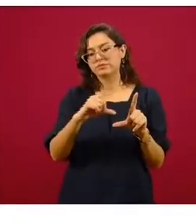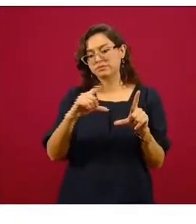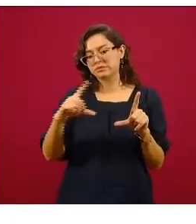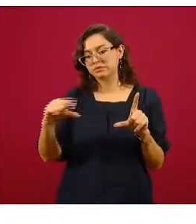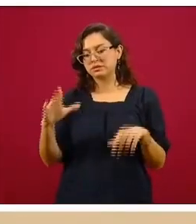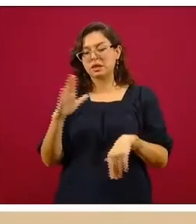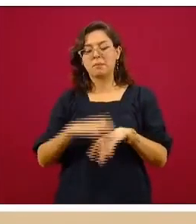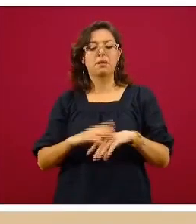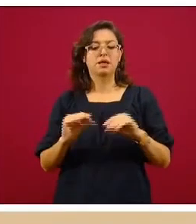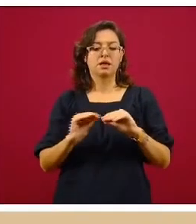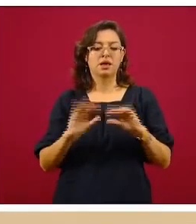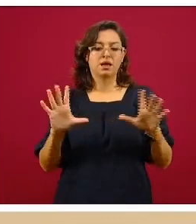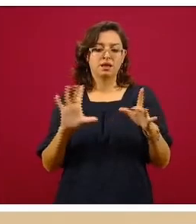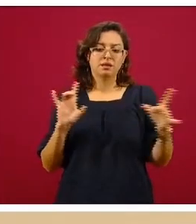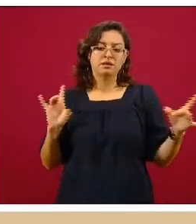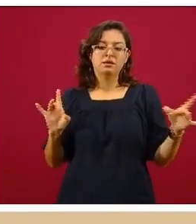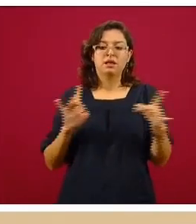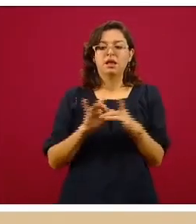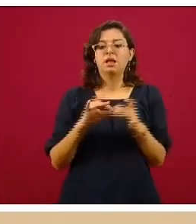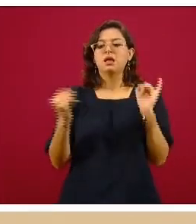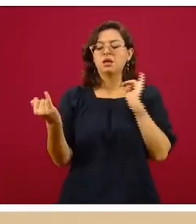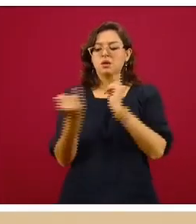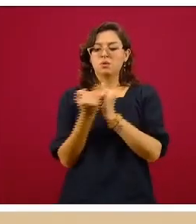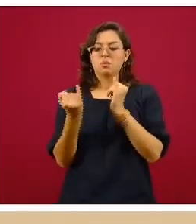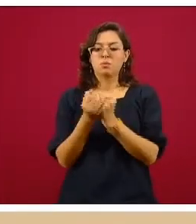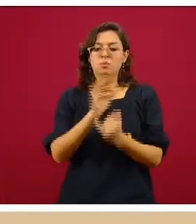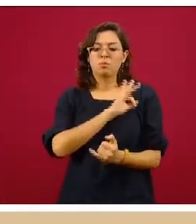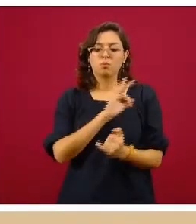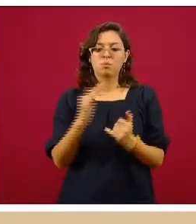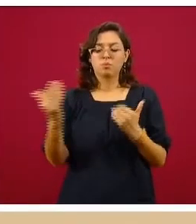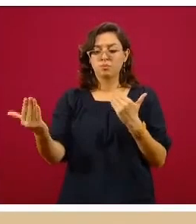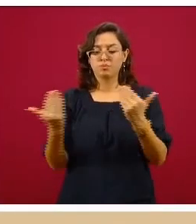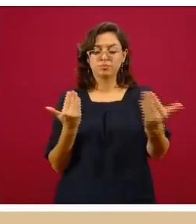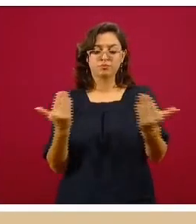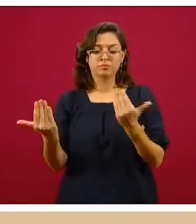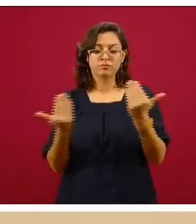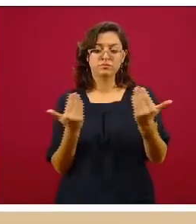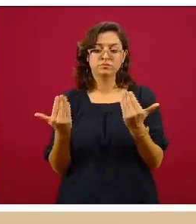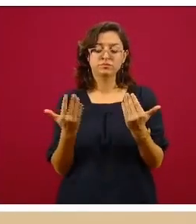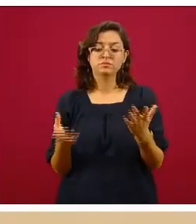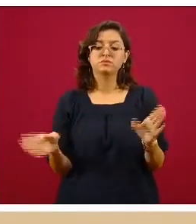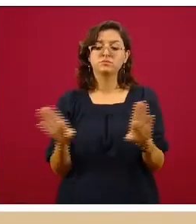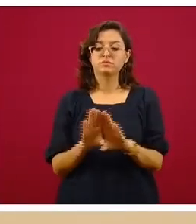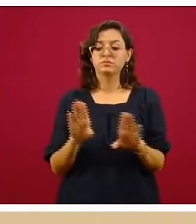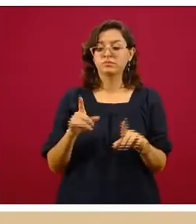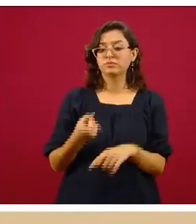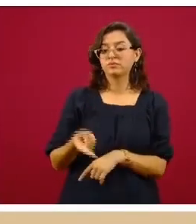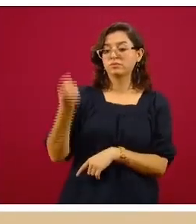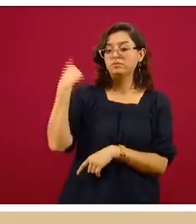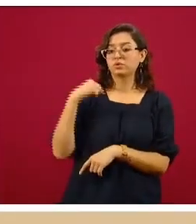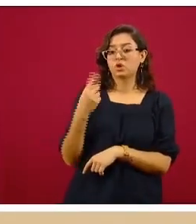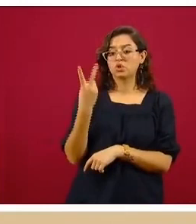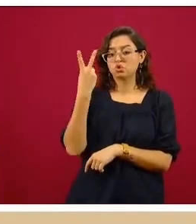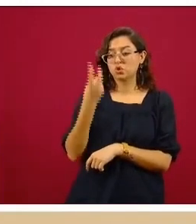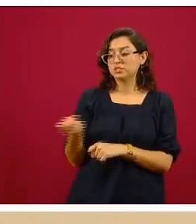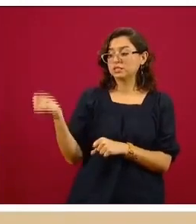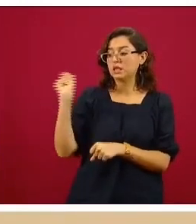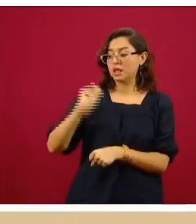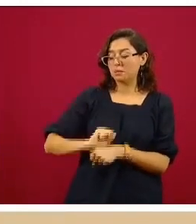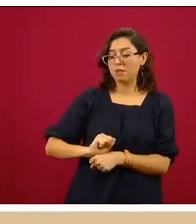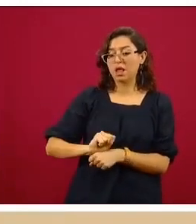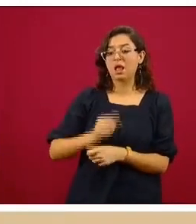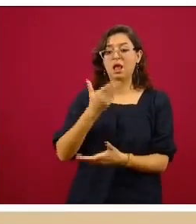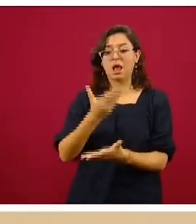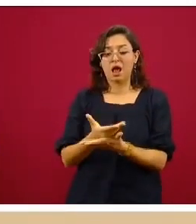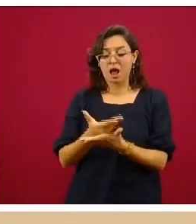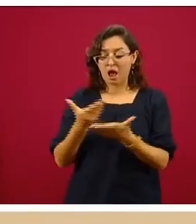más visual, además que la podemos comparar con el hecho de cómo se encontraban hace 2 semanas con esta misma tasa